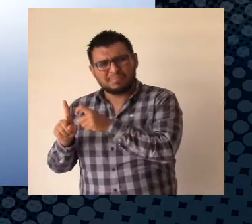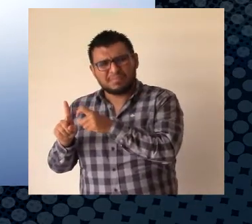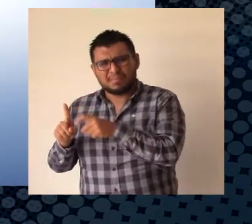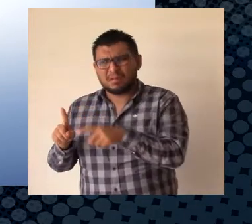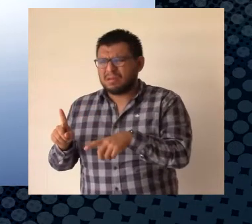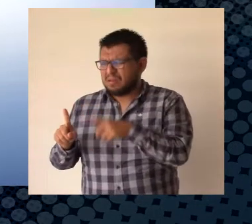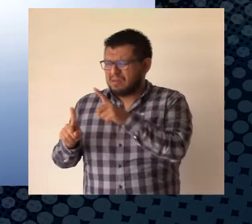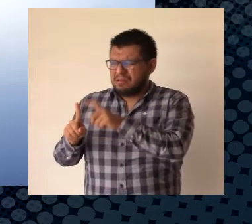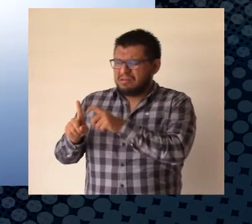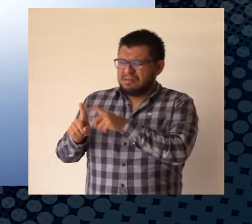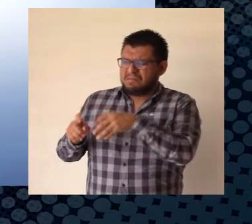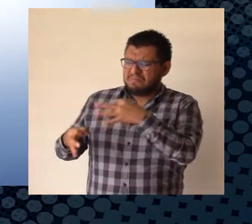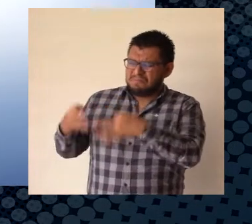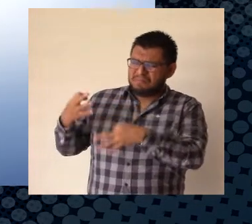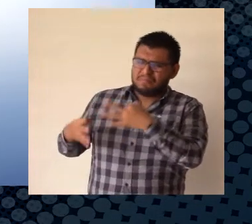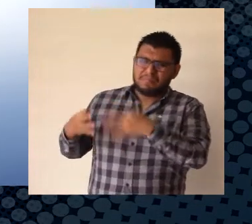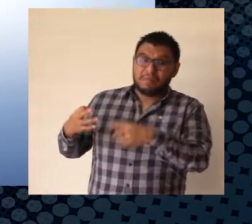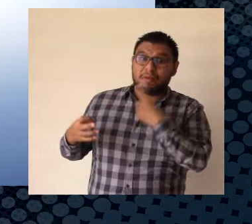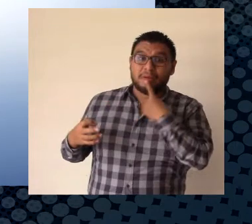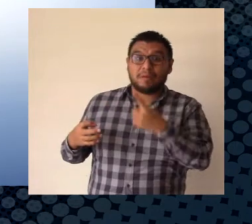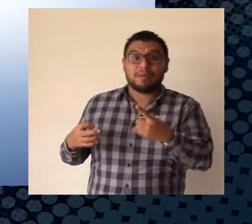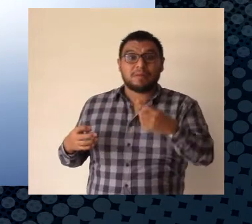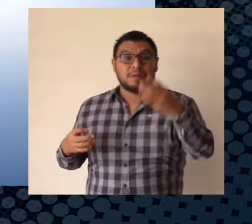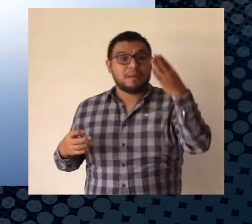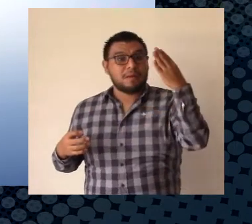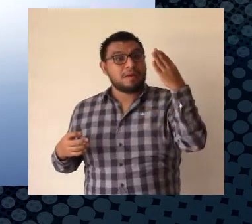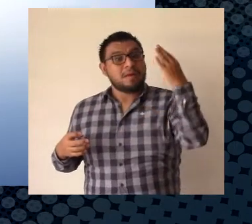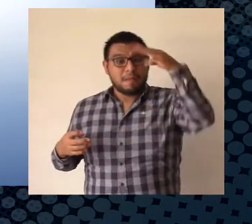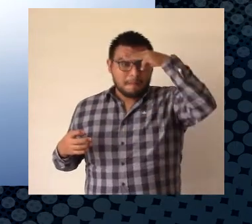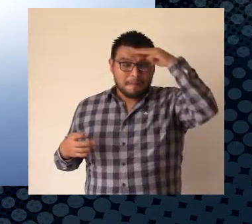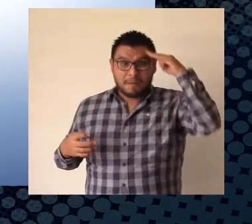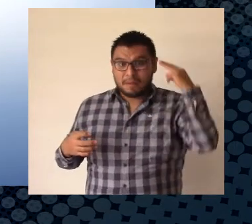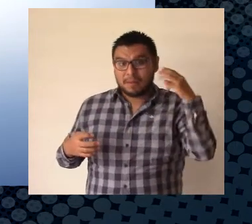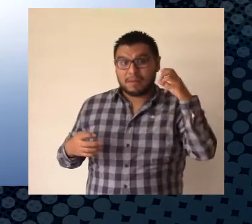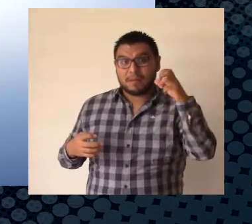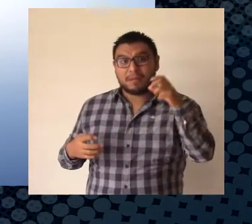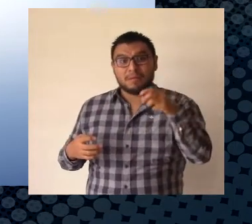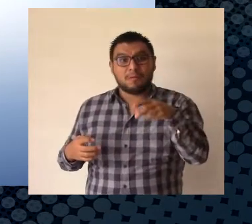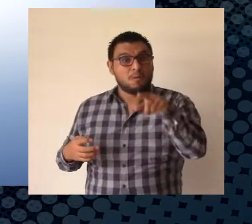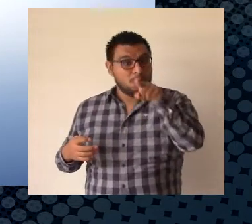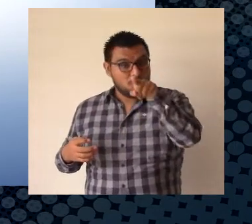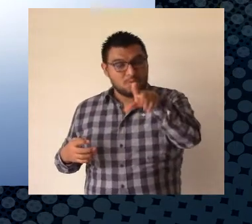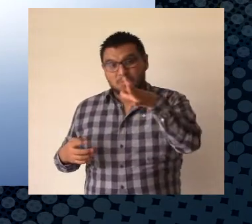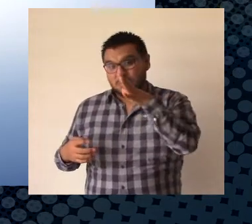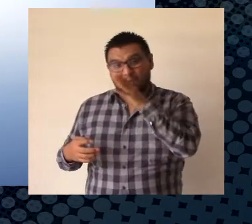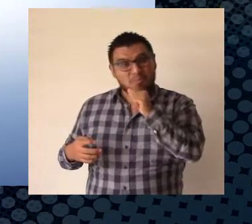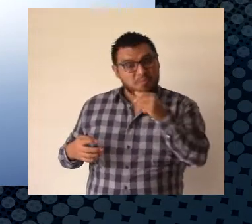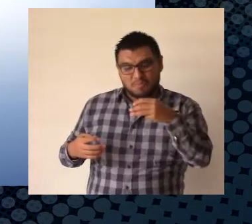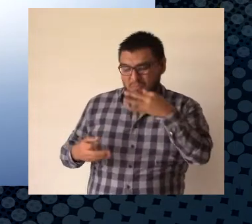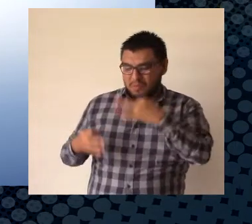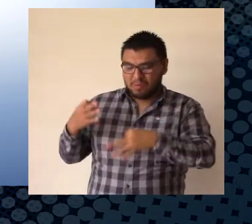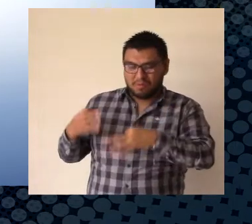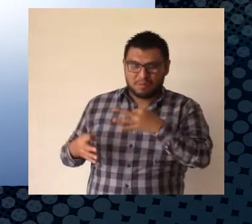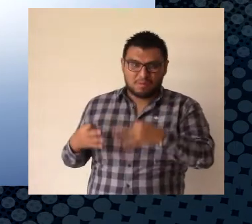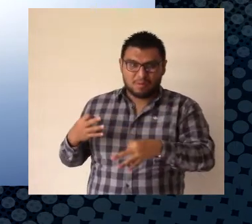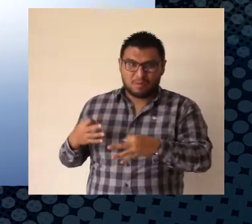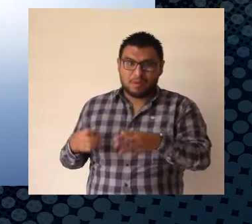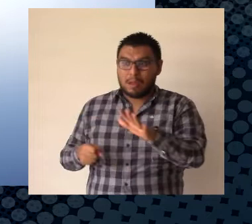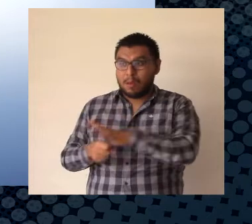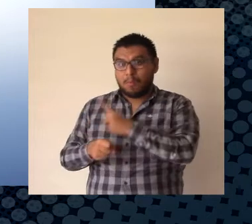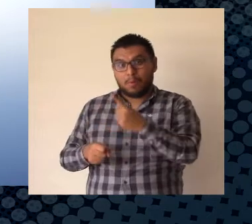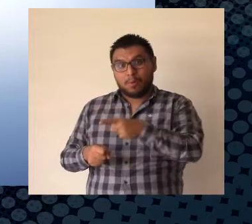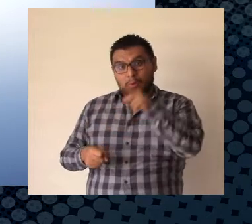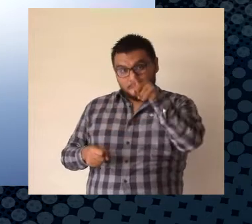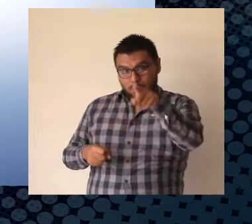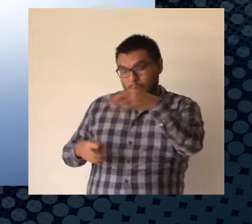No juzguéis, dice en Mateo 7, 1 y 2. No juzguéis para que no seáis juzgados. Porque con el